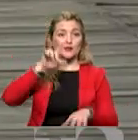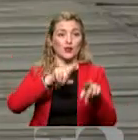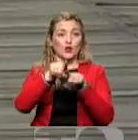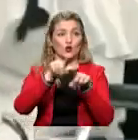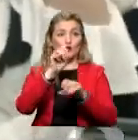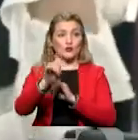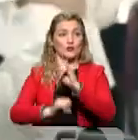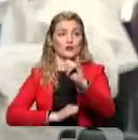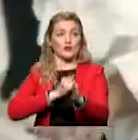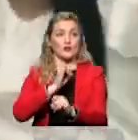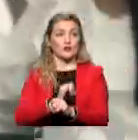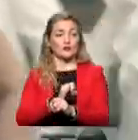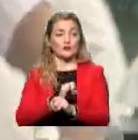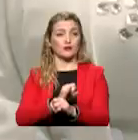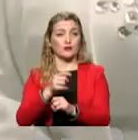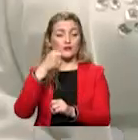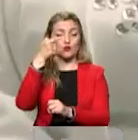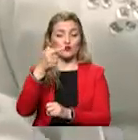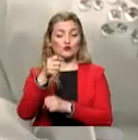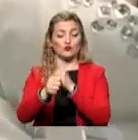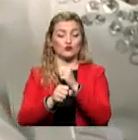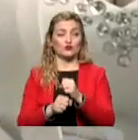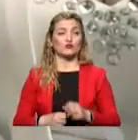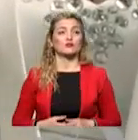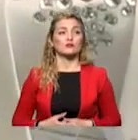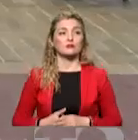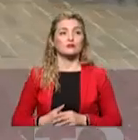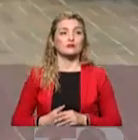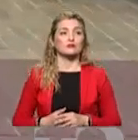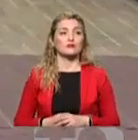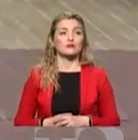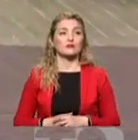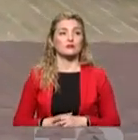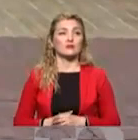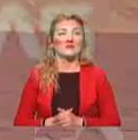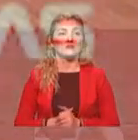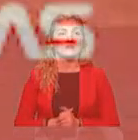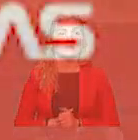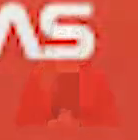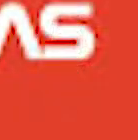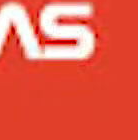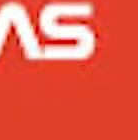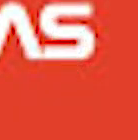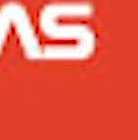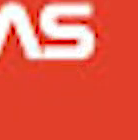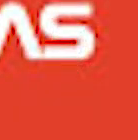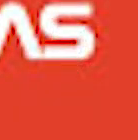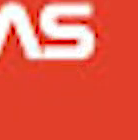concurso internacional que será el próximo año. En Quito, Carla Cerón, 24 horas.